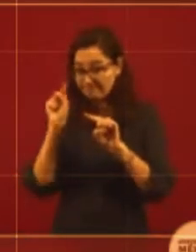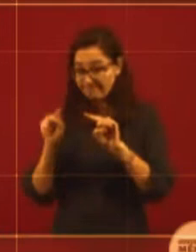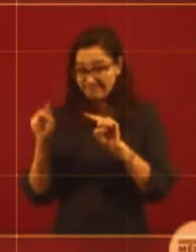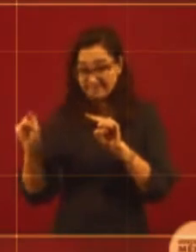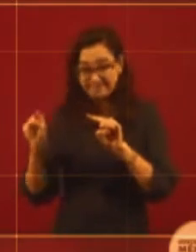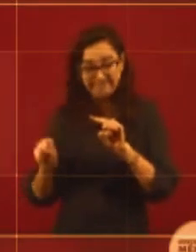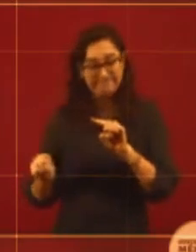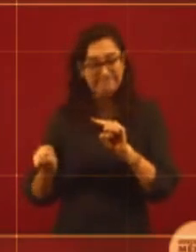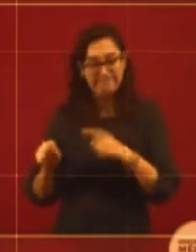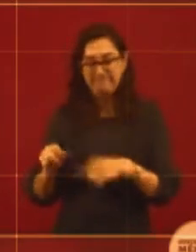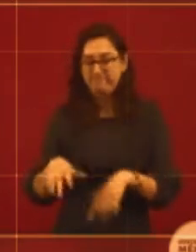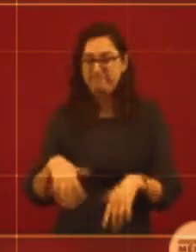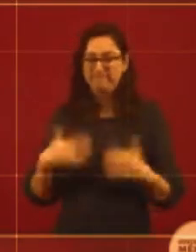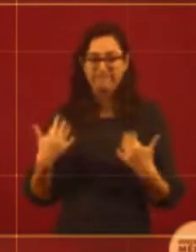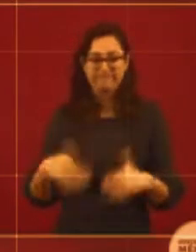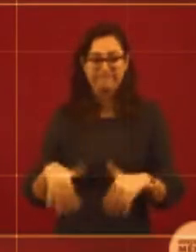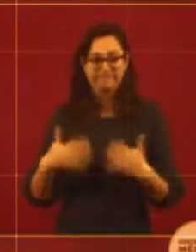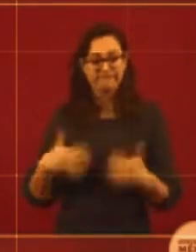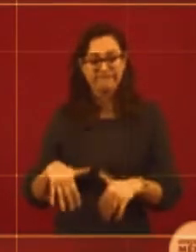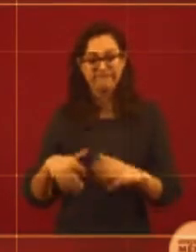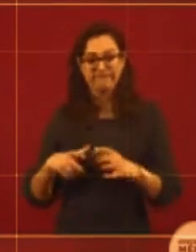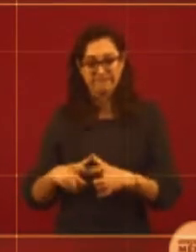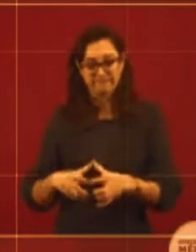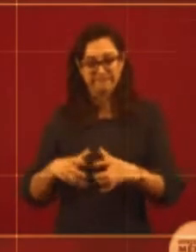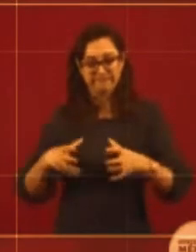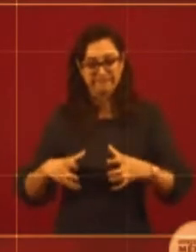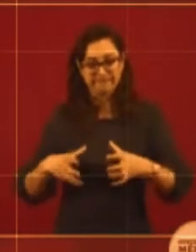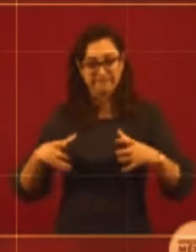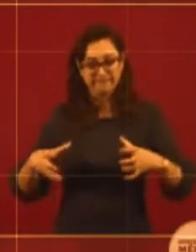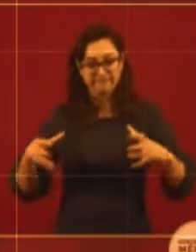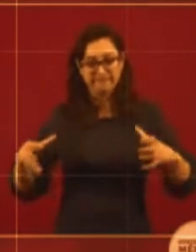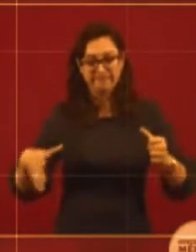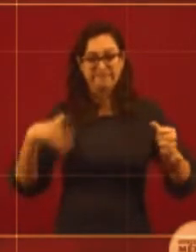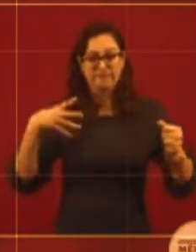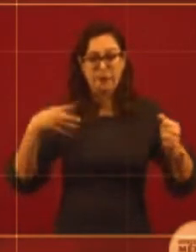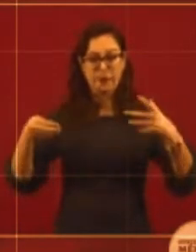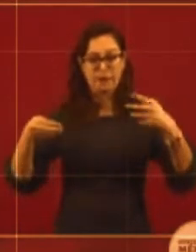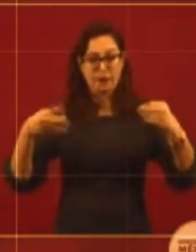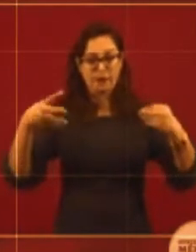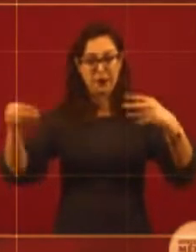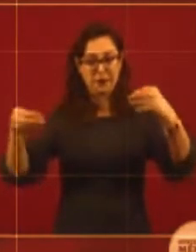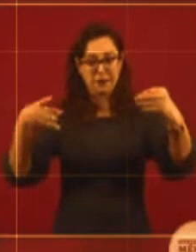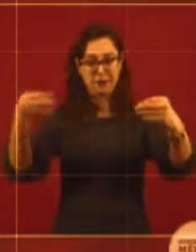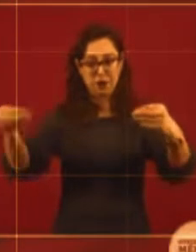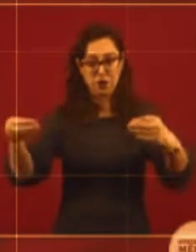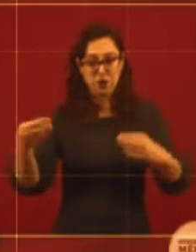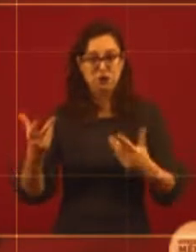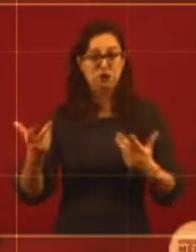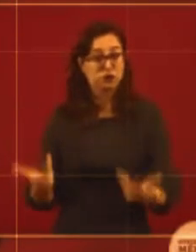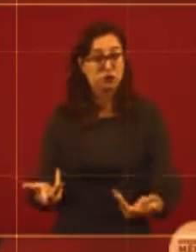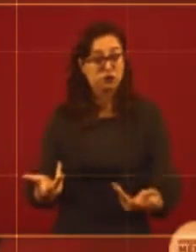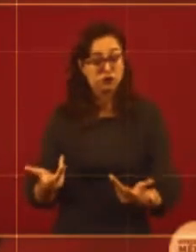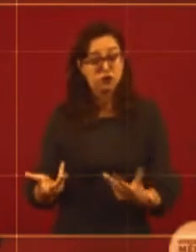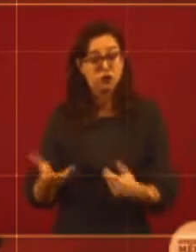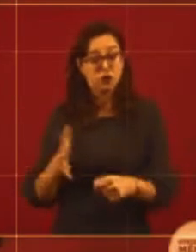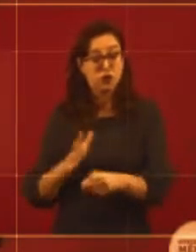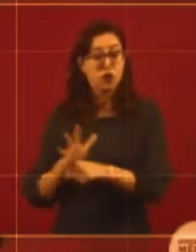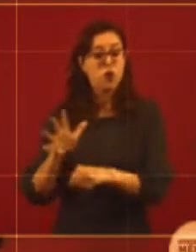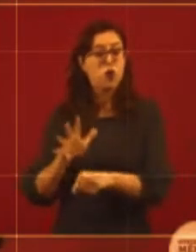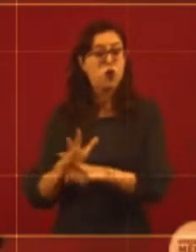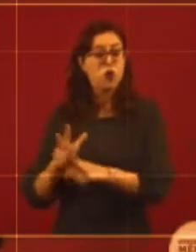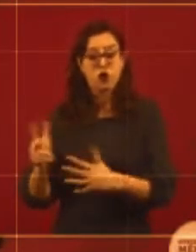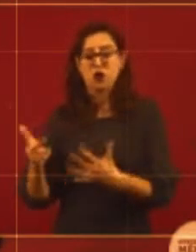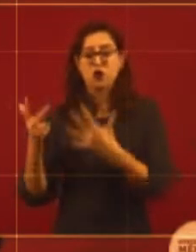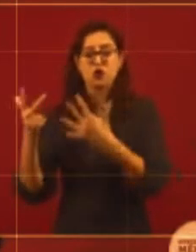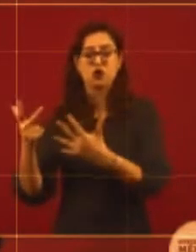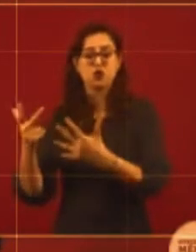está creciendo el contagio una de estas entidades